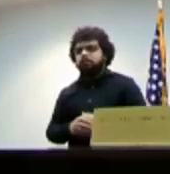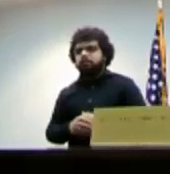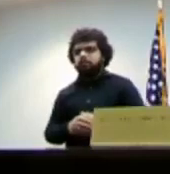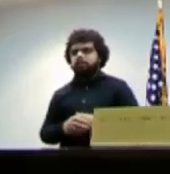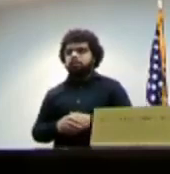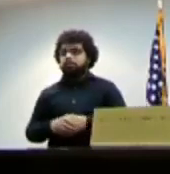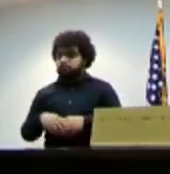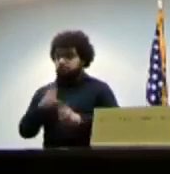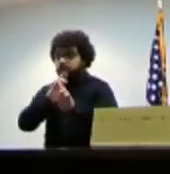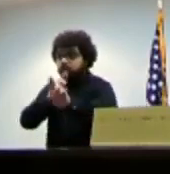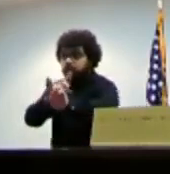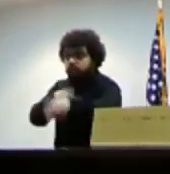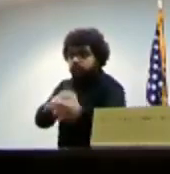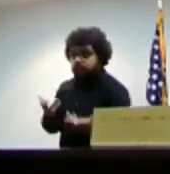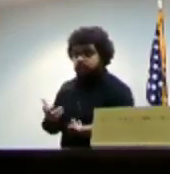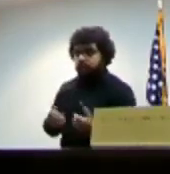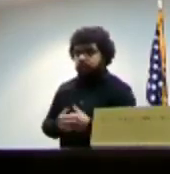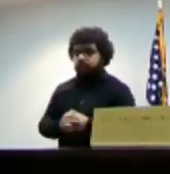Conteste.